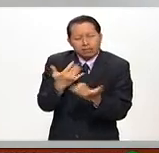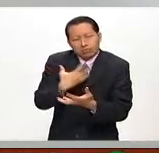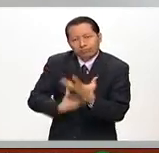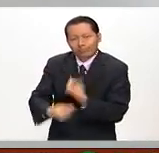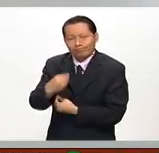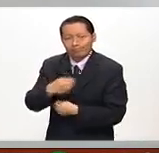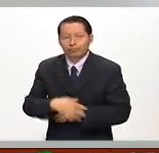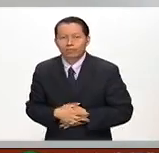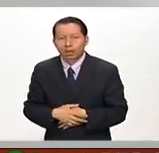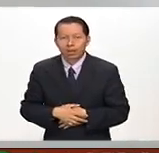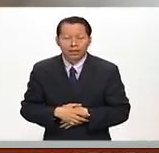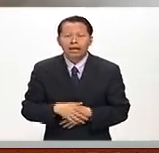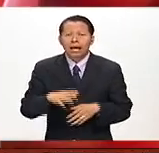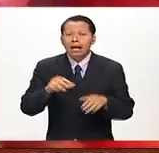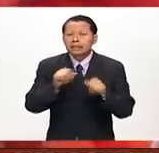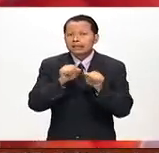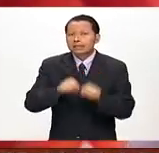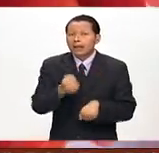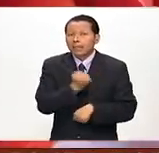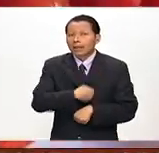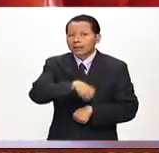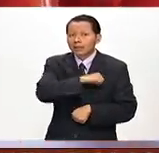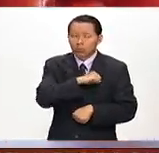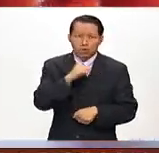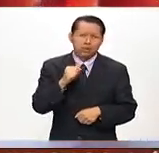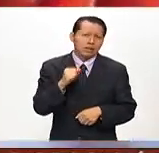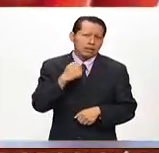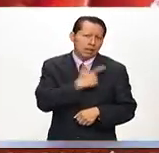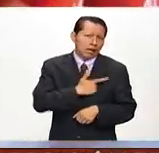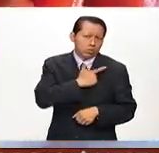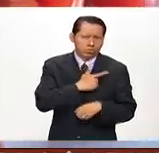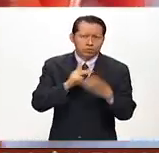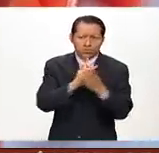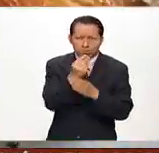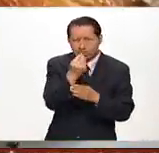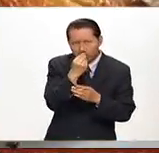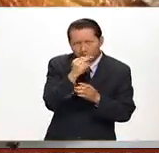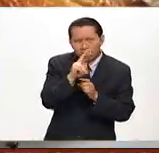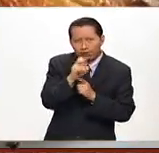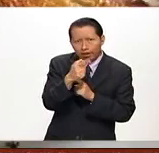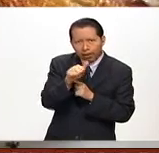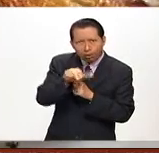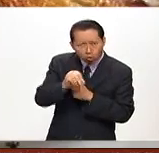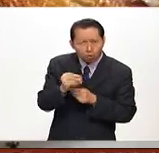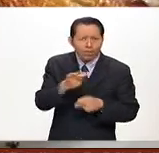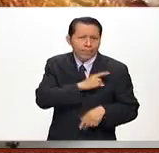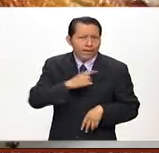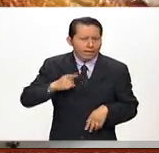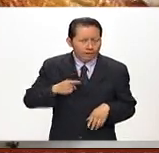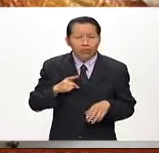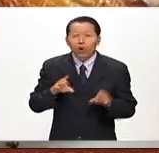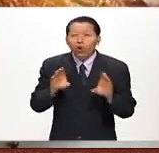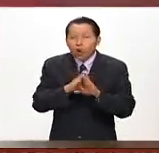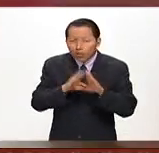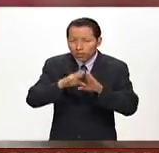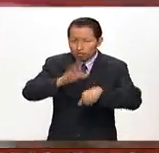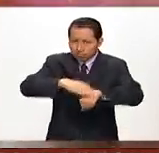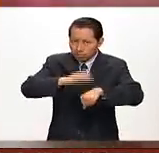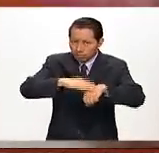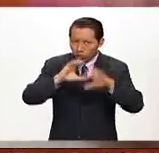sistema de salud, las personas que busquen adoptar un estilo de vida vegetariano o vegano deberían tomar ciertas